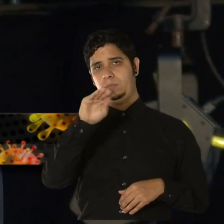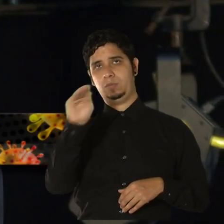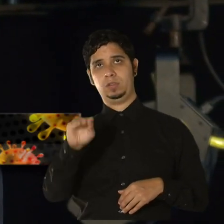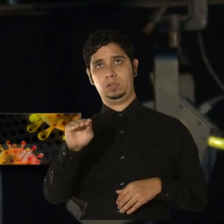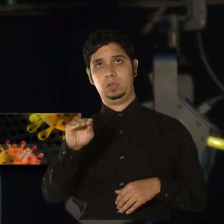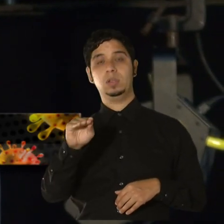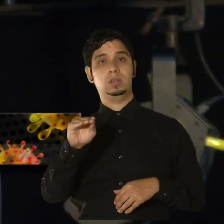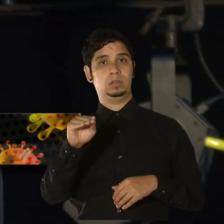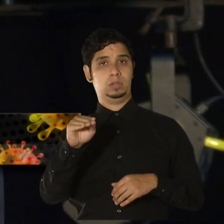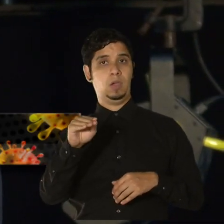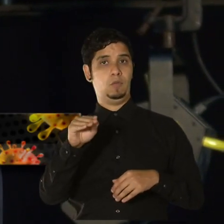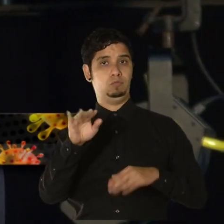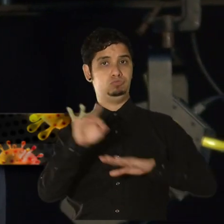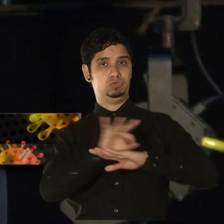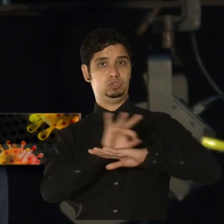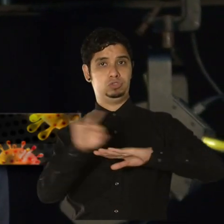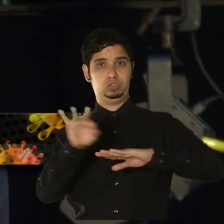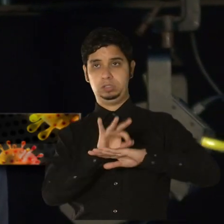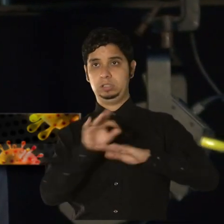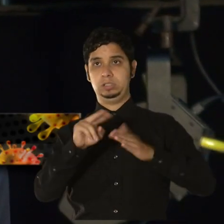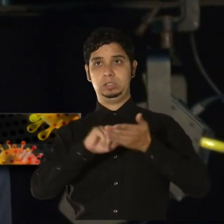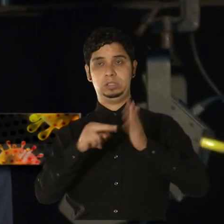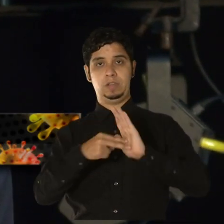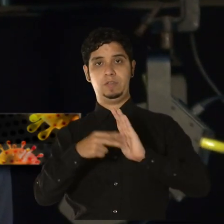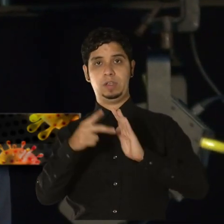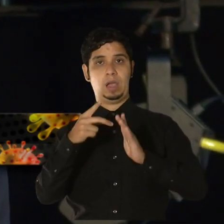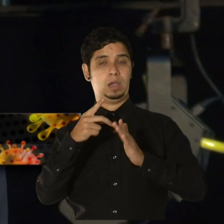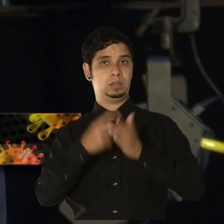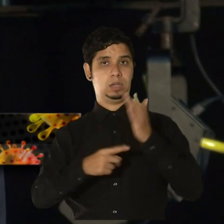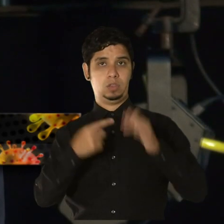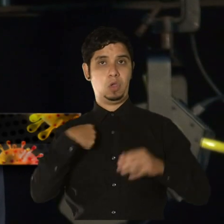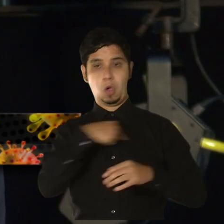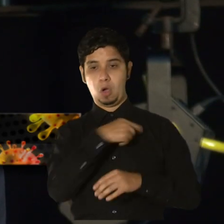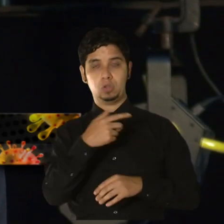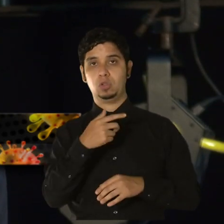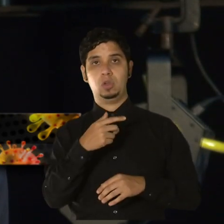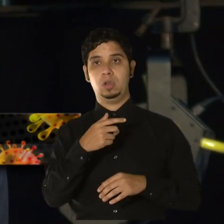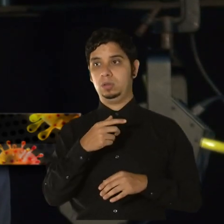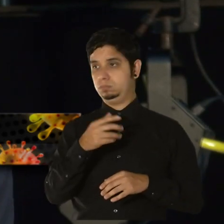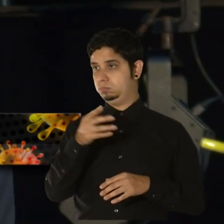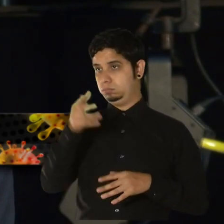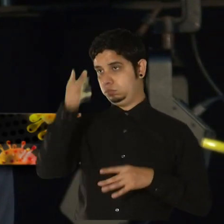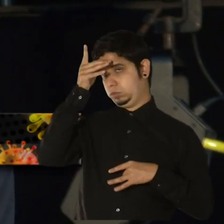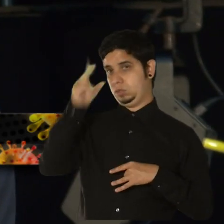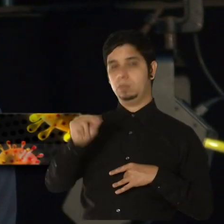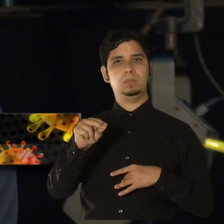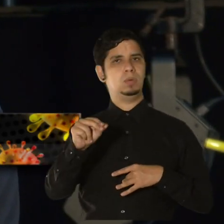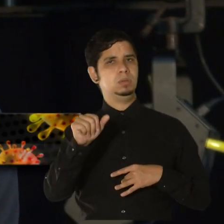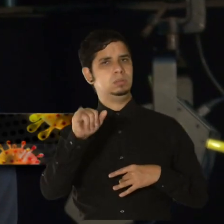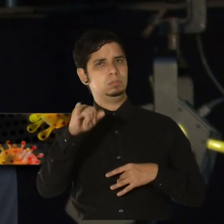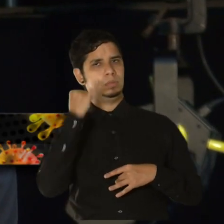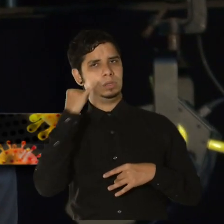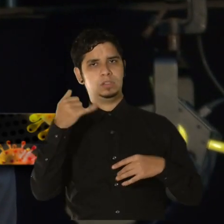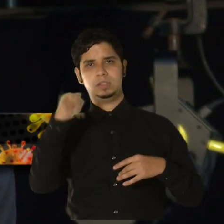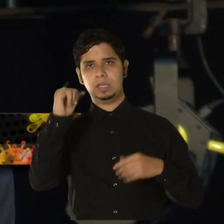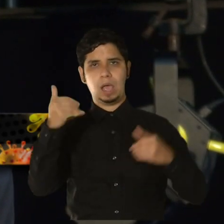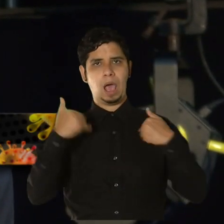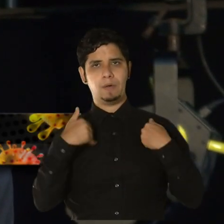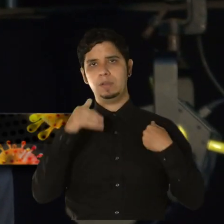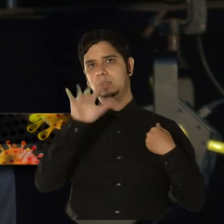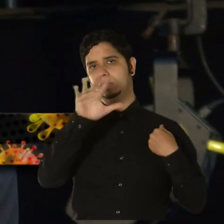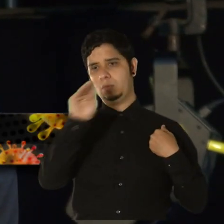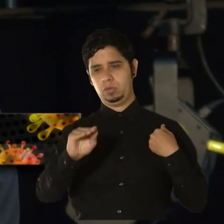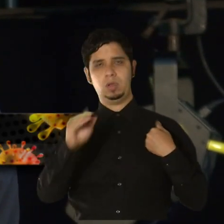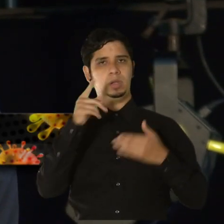94-95% de efectividad. Esto no quiere decir que podamos contagiarnos, hay un 5% de posibilidades que nos podamos